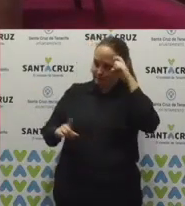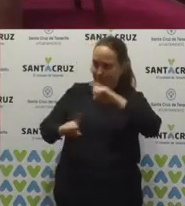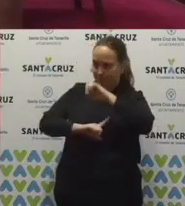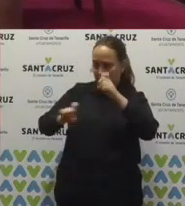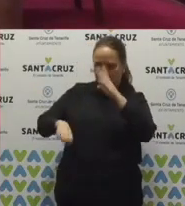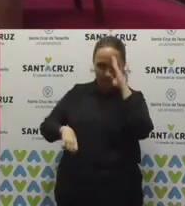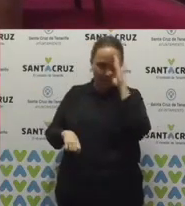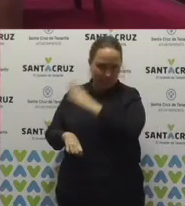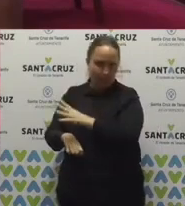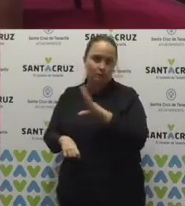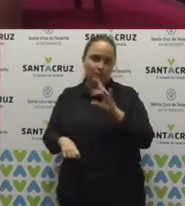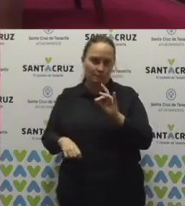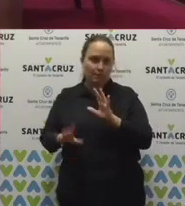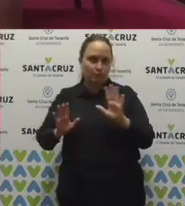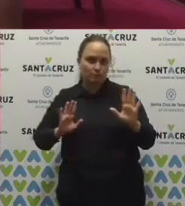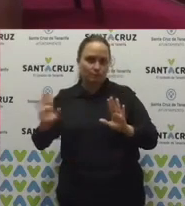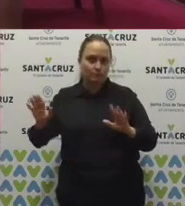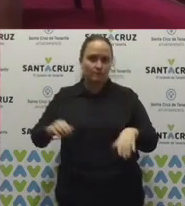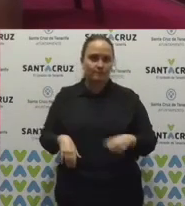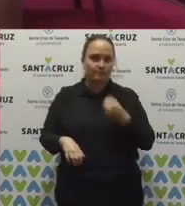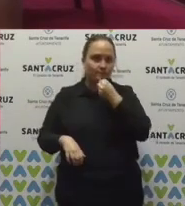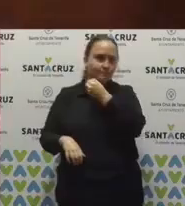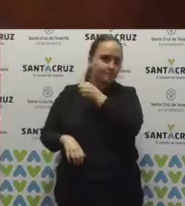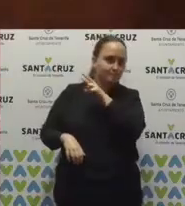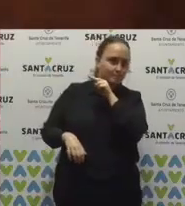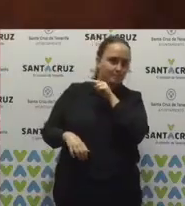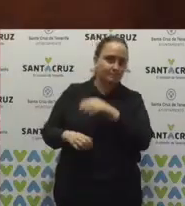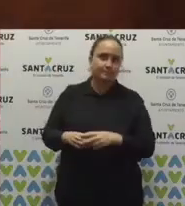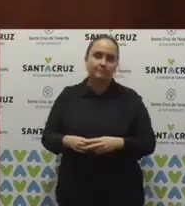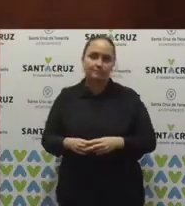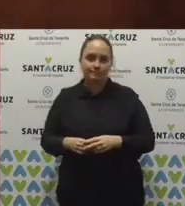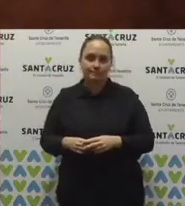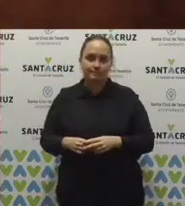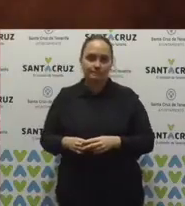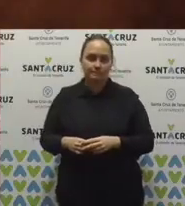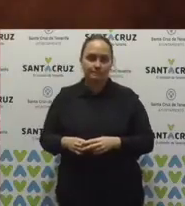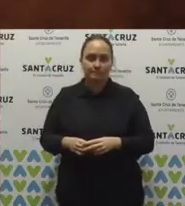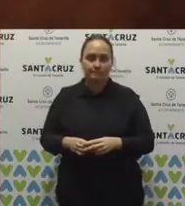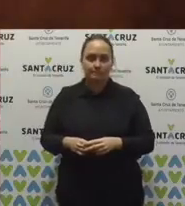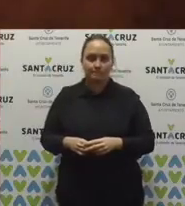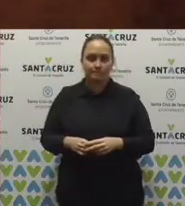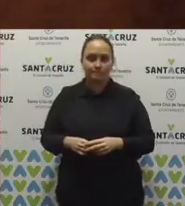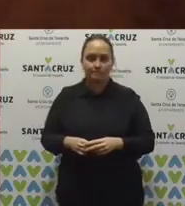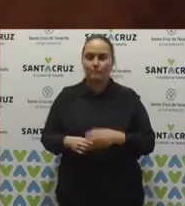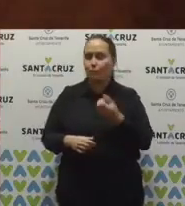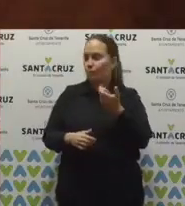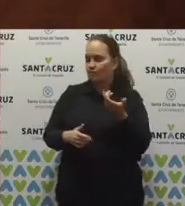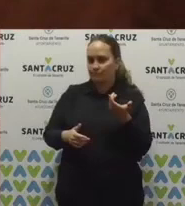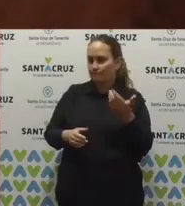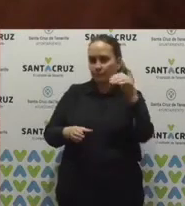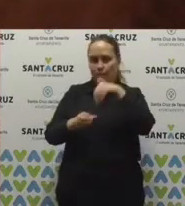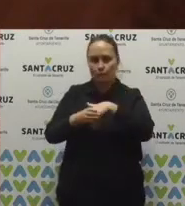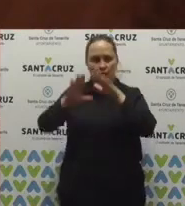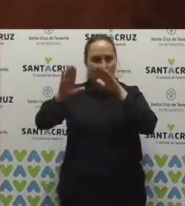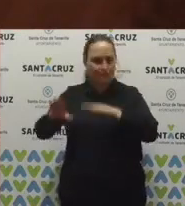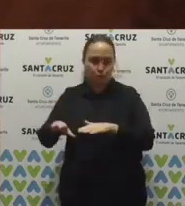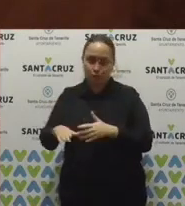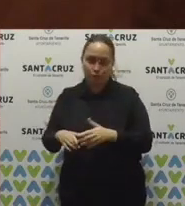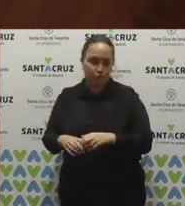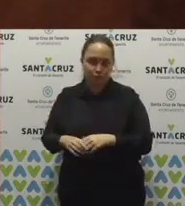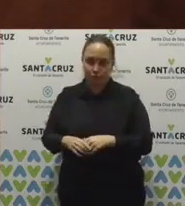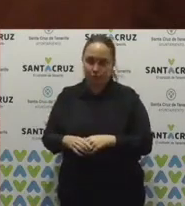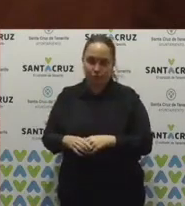directa por eso bueno no vamos a votar a favor entre otras cosas porque no